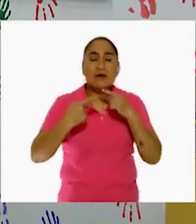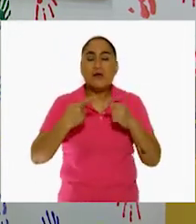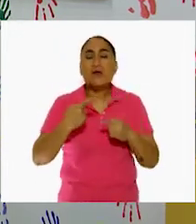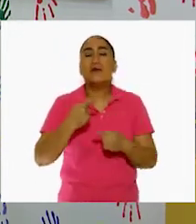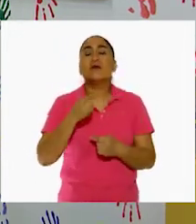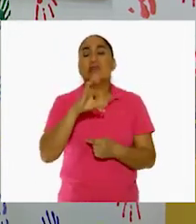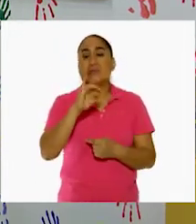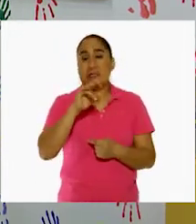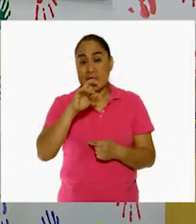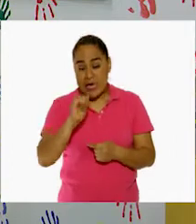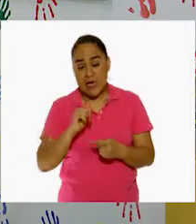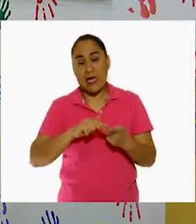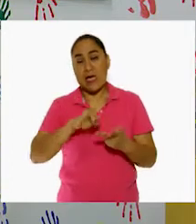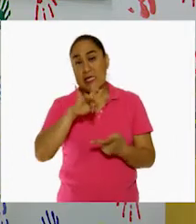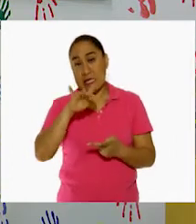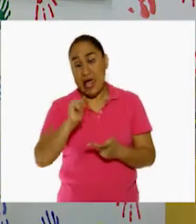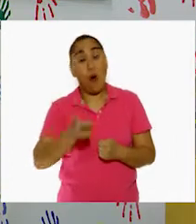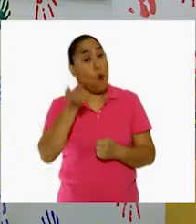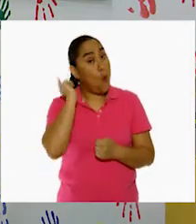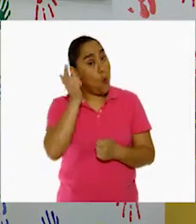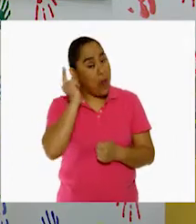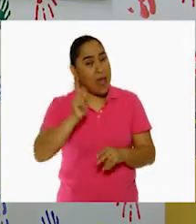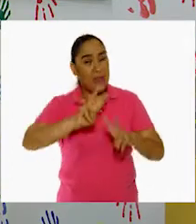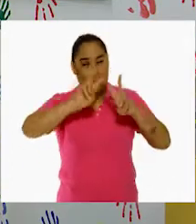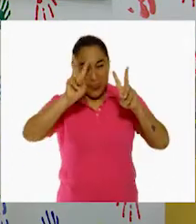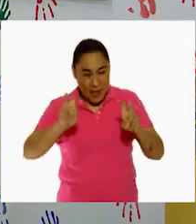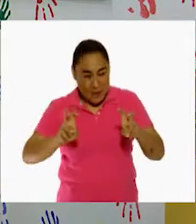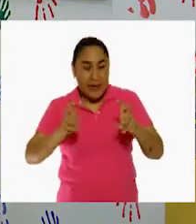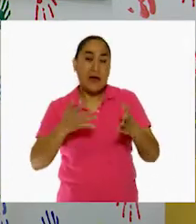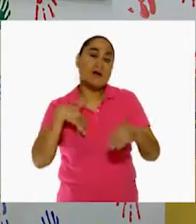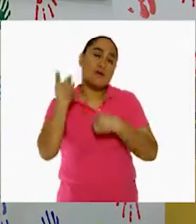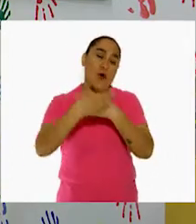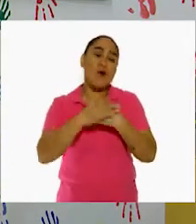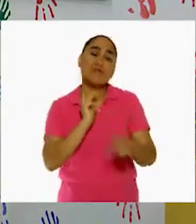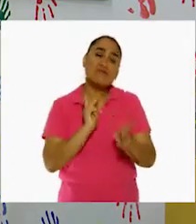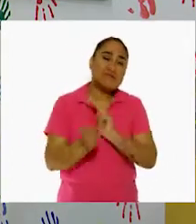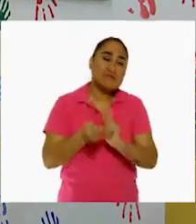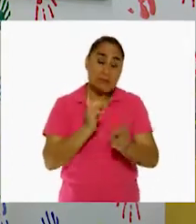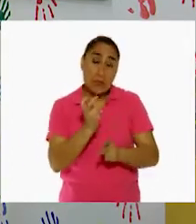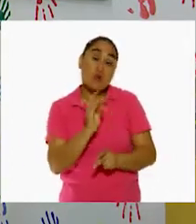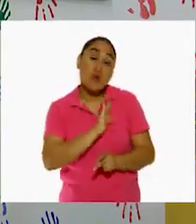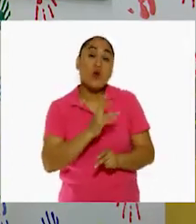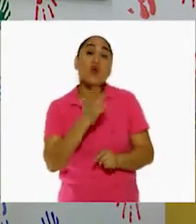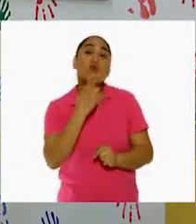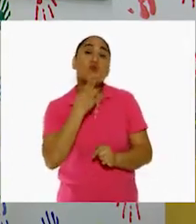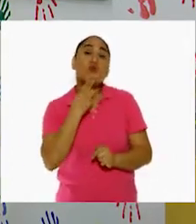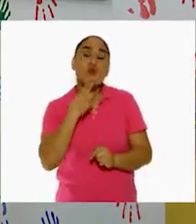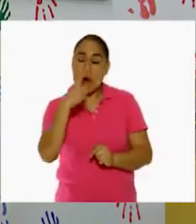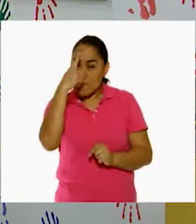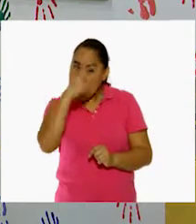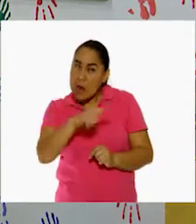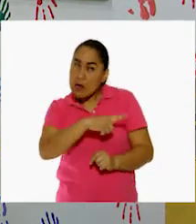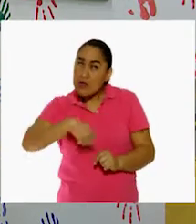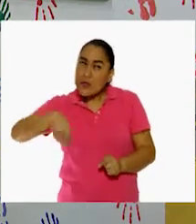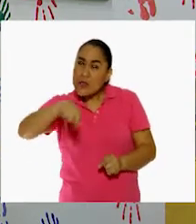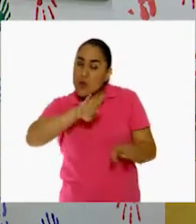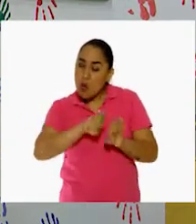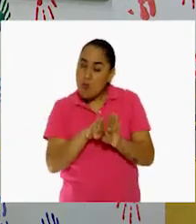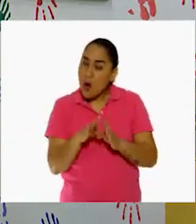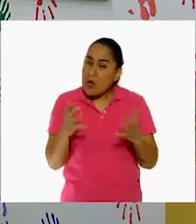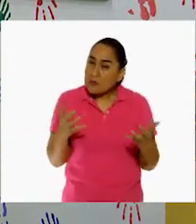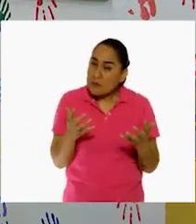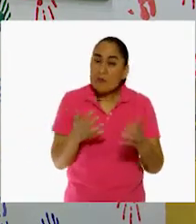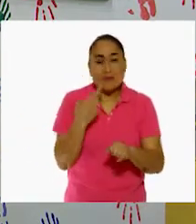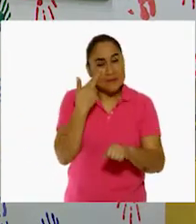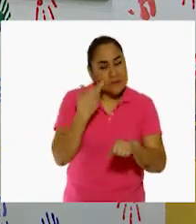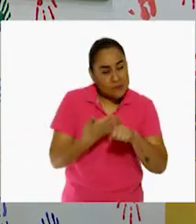ética y bueno, esperamos que los temas que conversemos y tengamos sean útiles para actuar responsable,